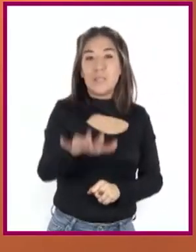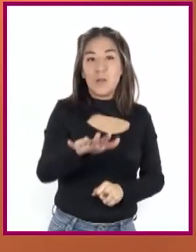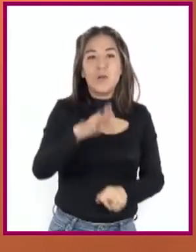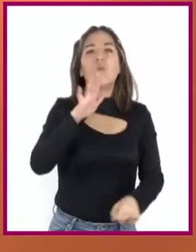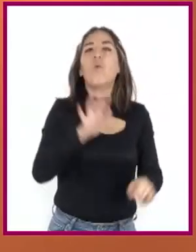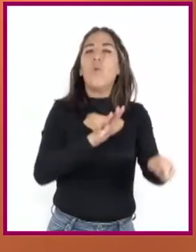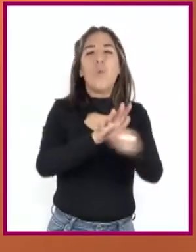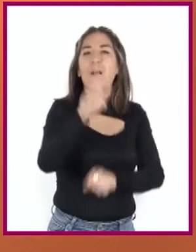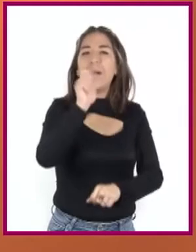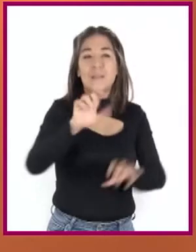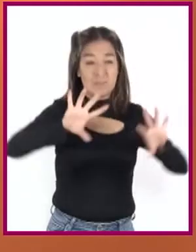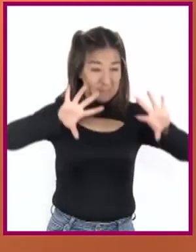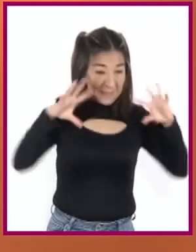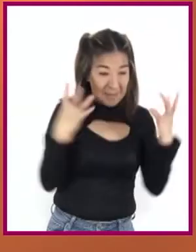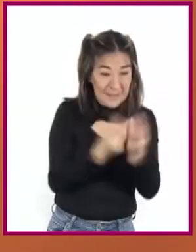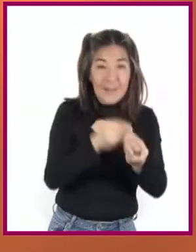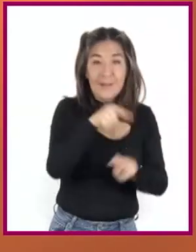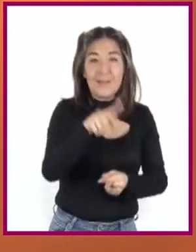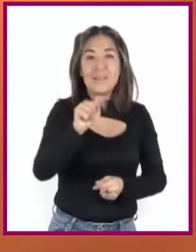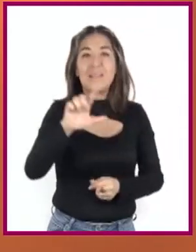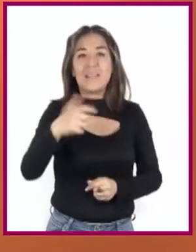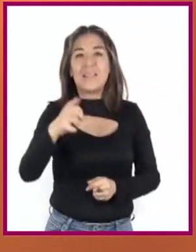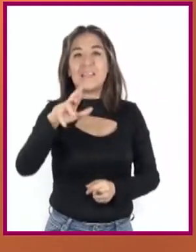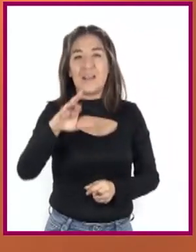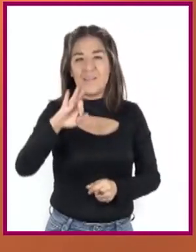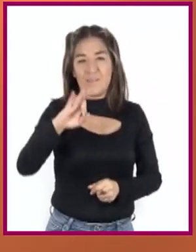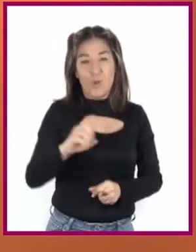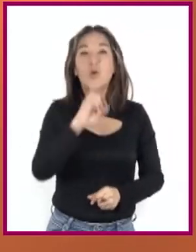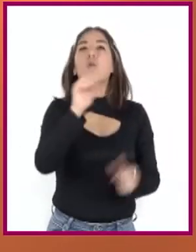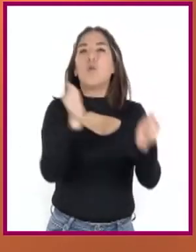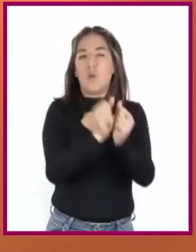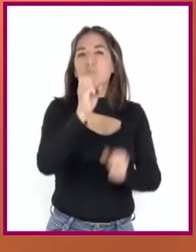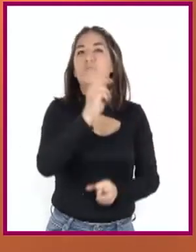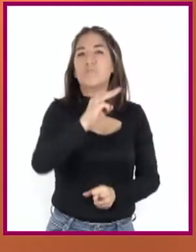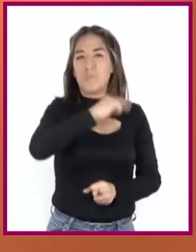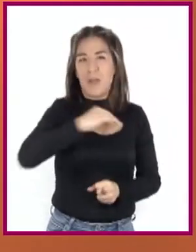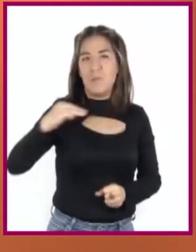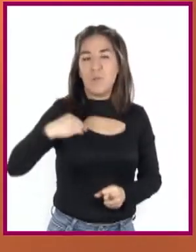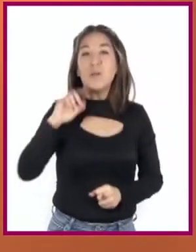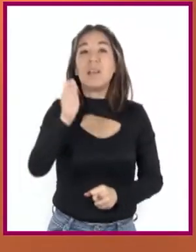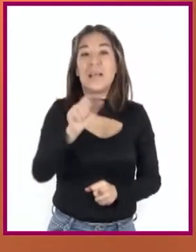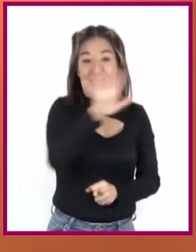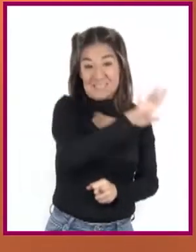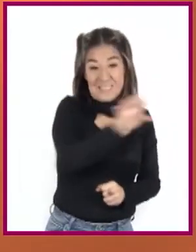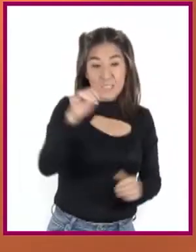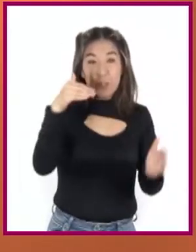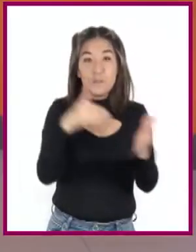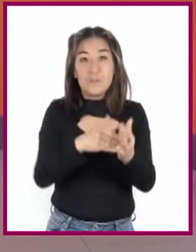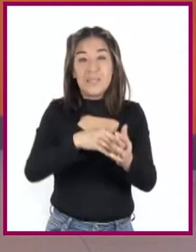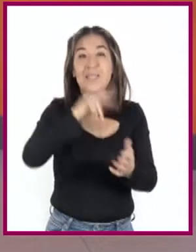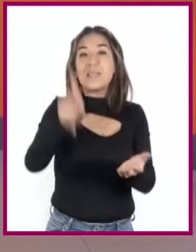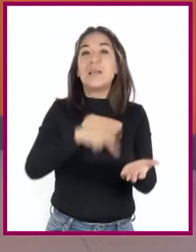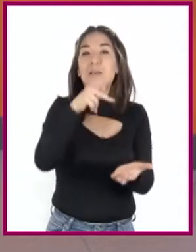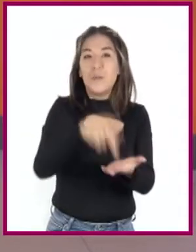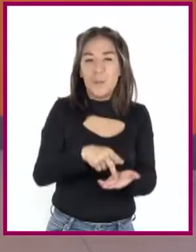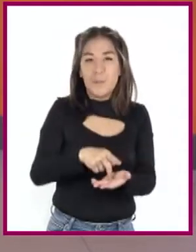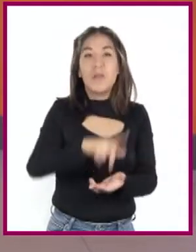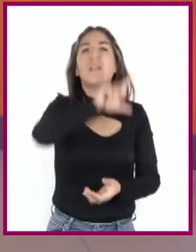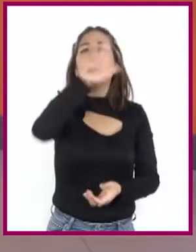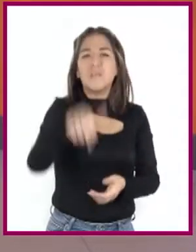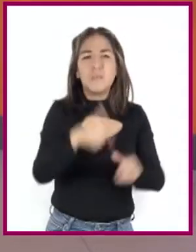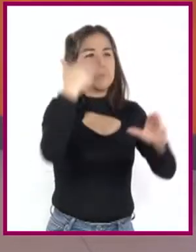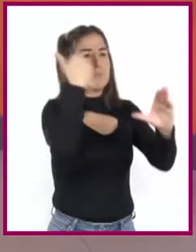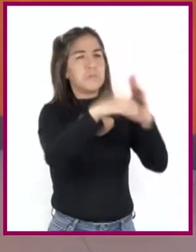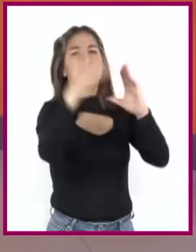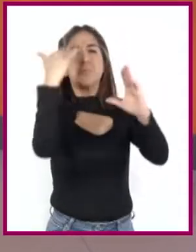líneas telegráficas de los miembros de la Unión Telegráfica Internacional era de 500,000 kilómetros y se enviaban